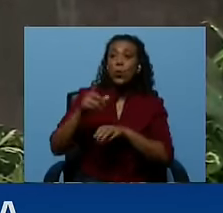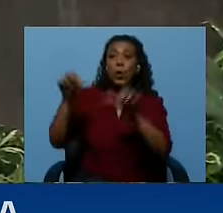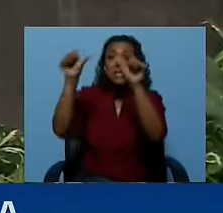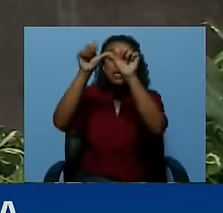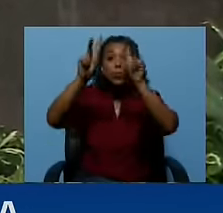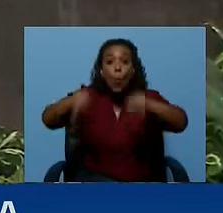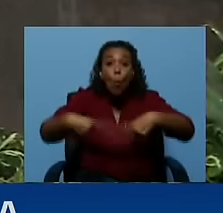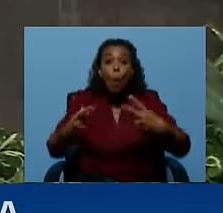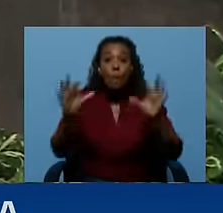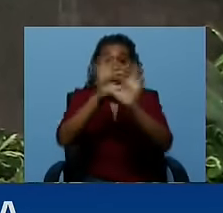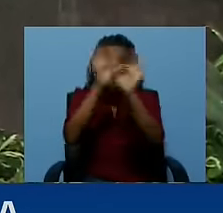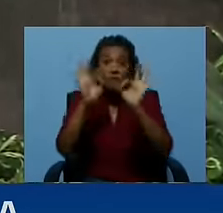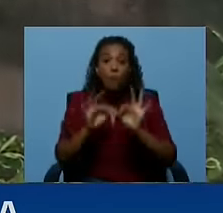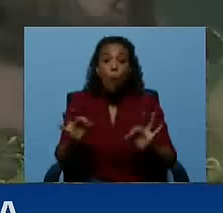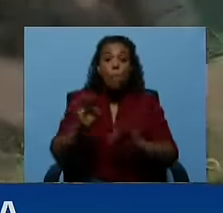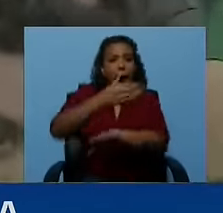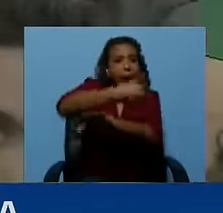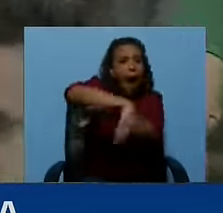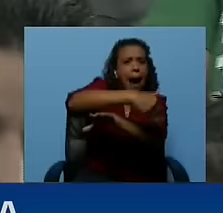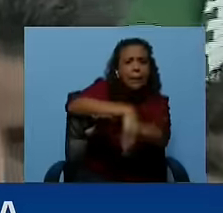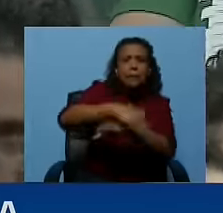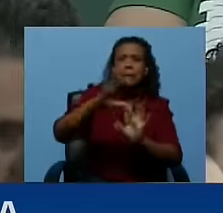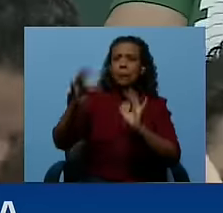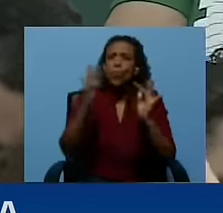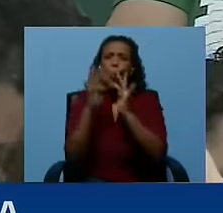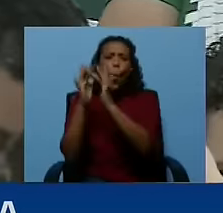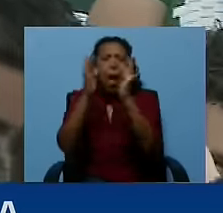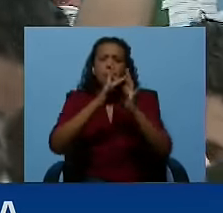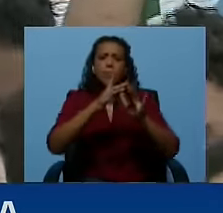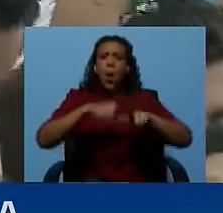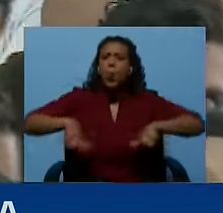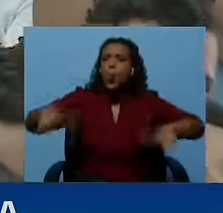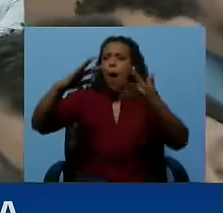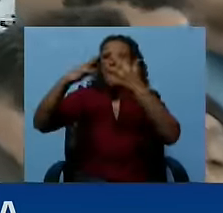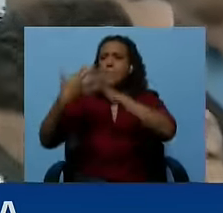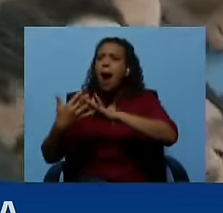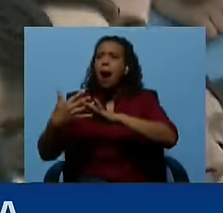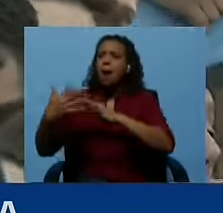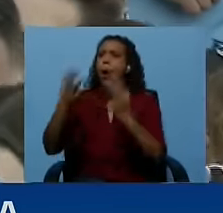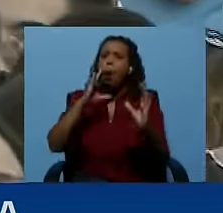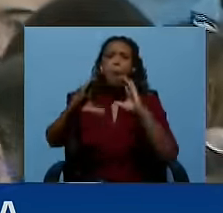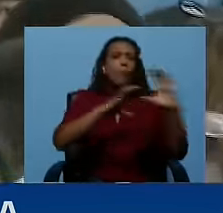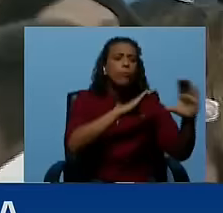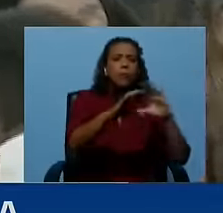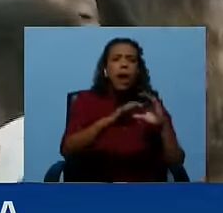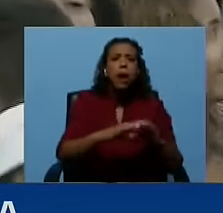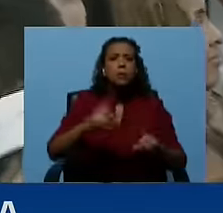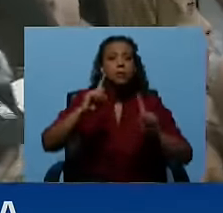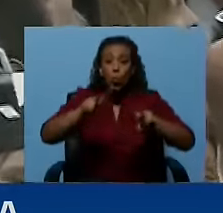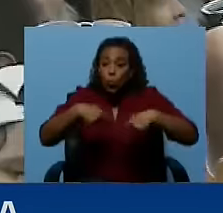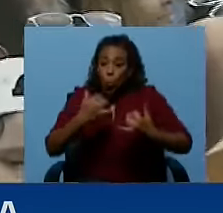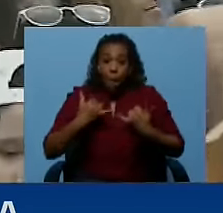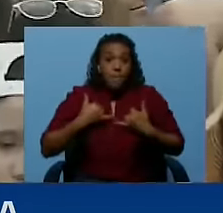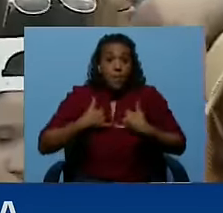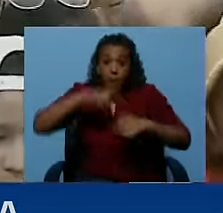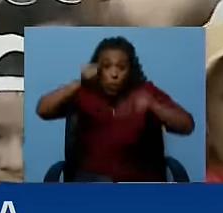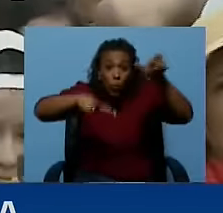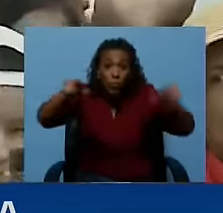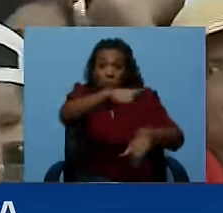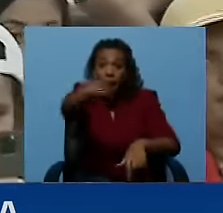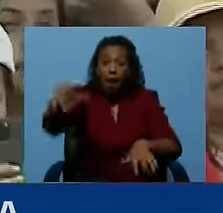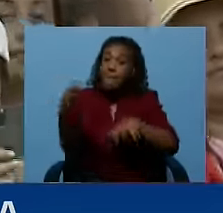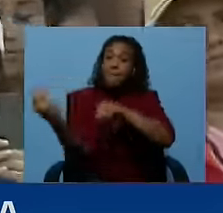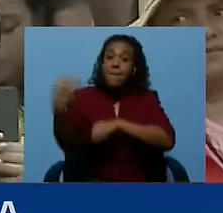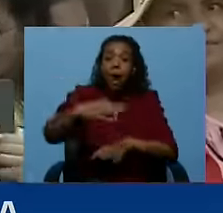nuevo, calles, redes, medios y paredes, seamos nosotros